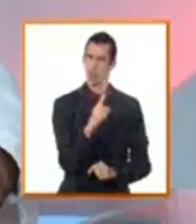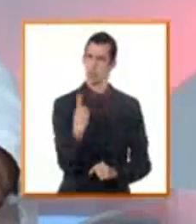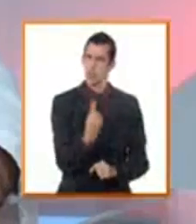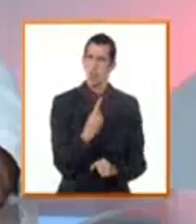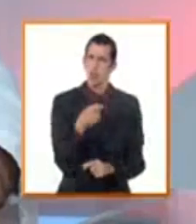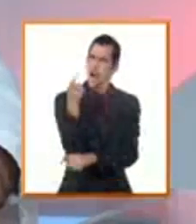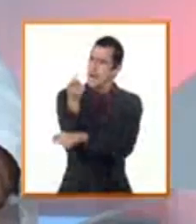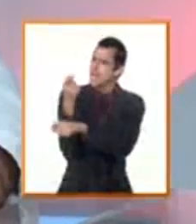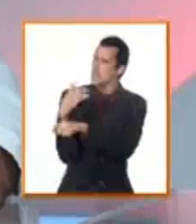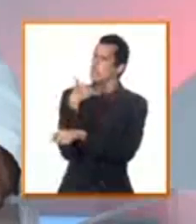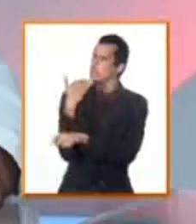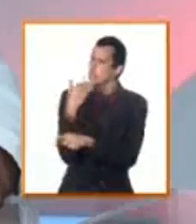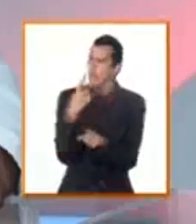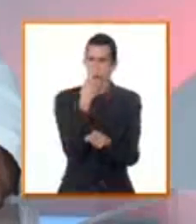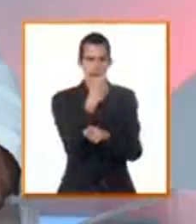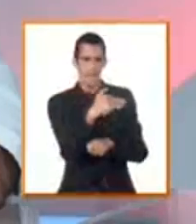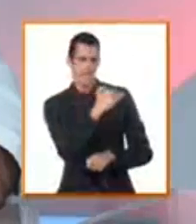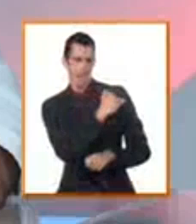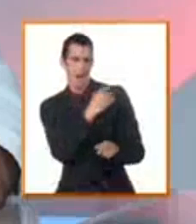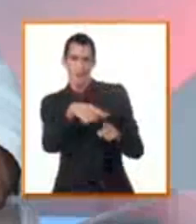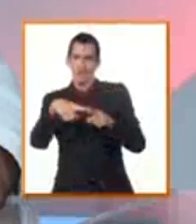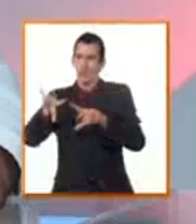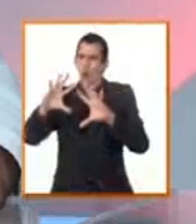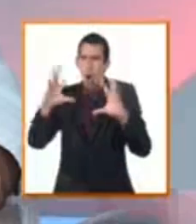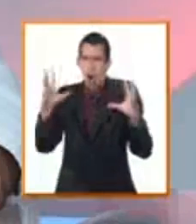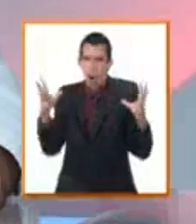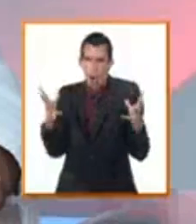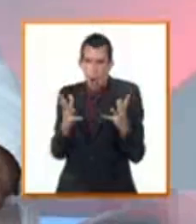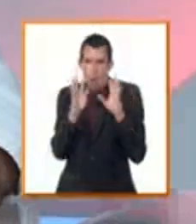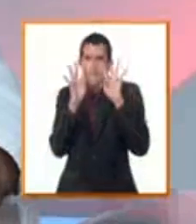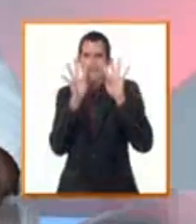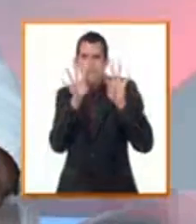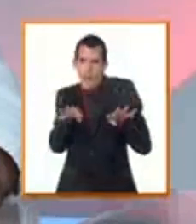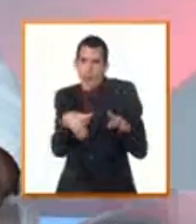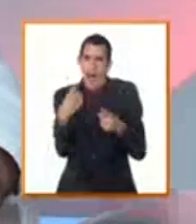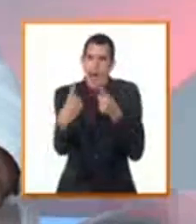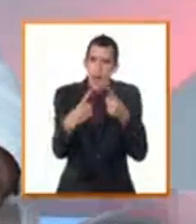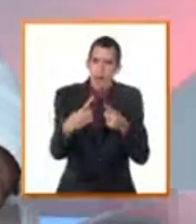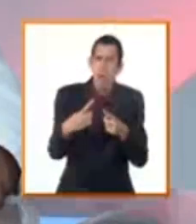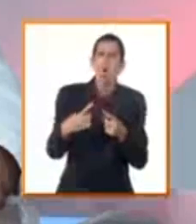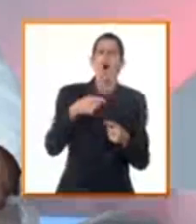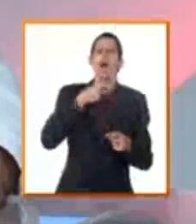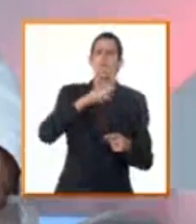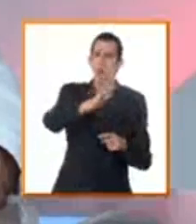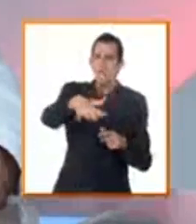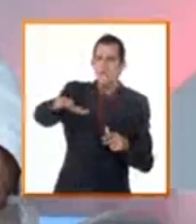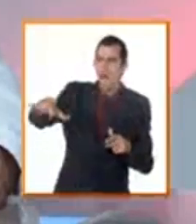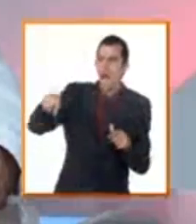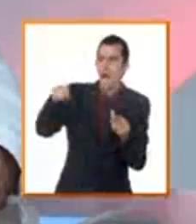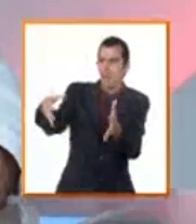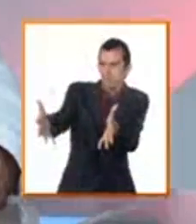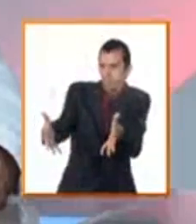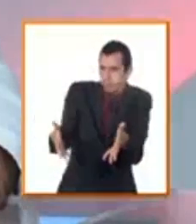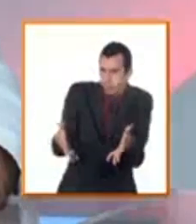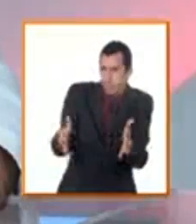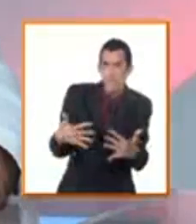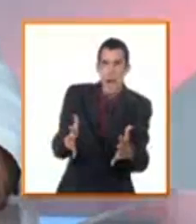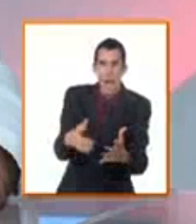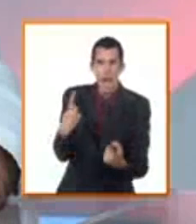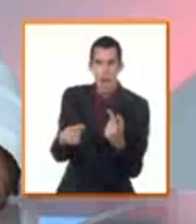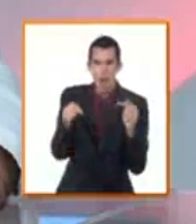participan en la frontera. Decir que nosotros hemos adecuado nuestros sistemas de enfrentamiento a las complejidades actuales y